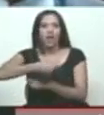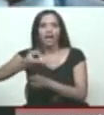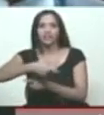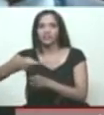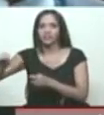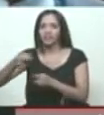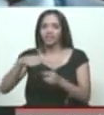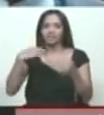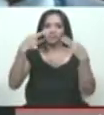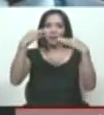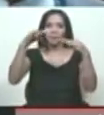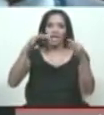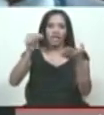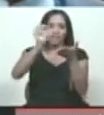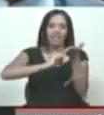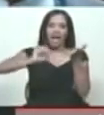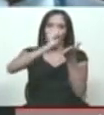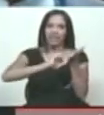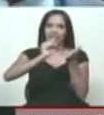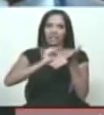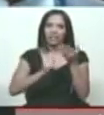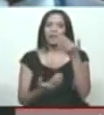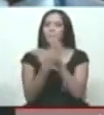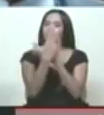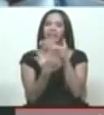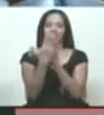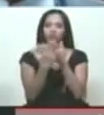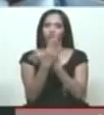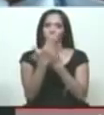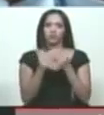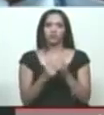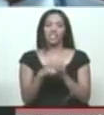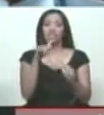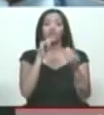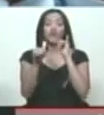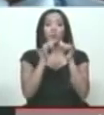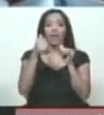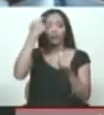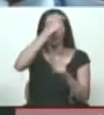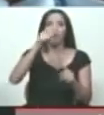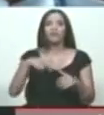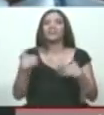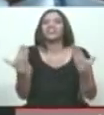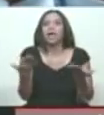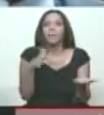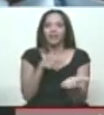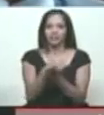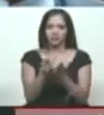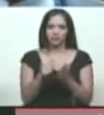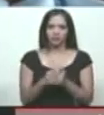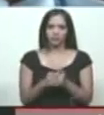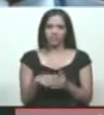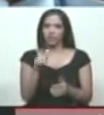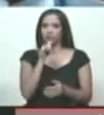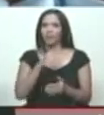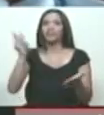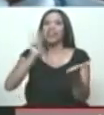el volante, escrito a mano, impreso, informando al pueblo qué ha pasado, informando la